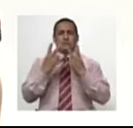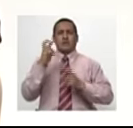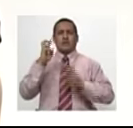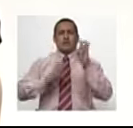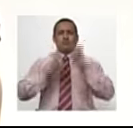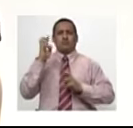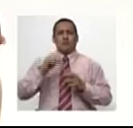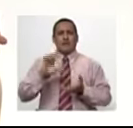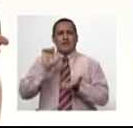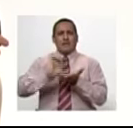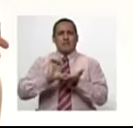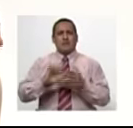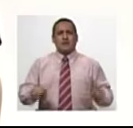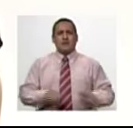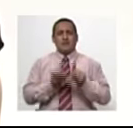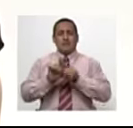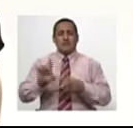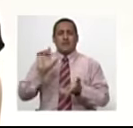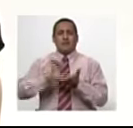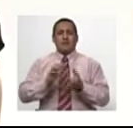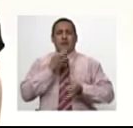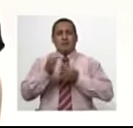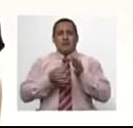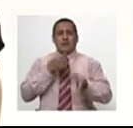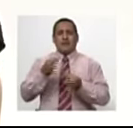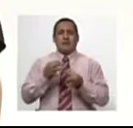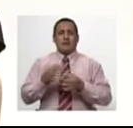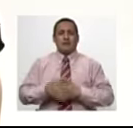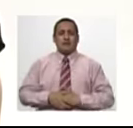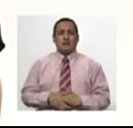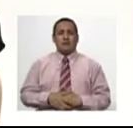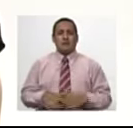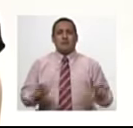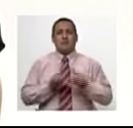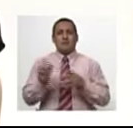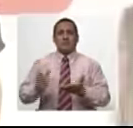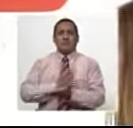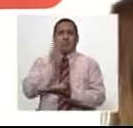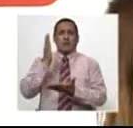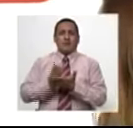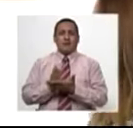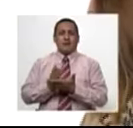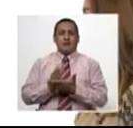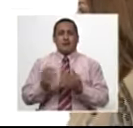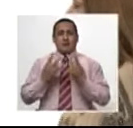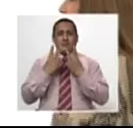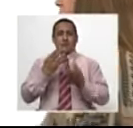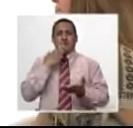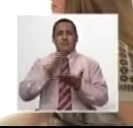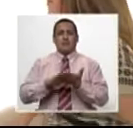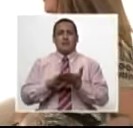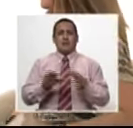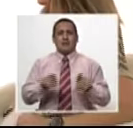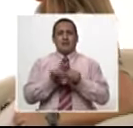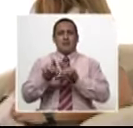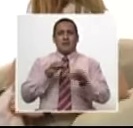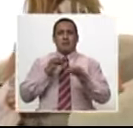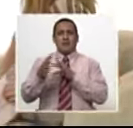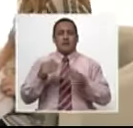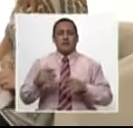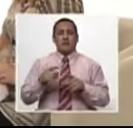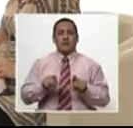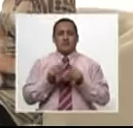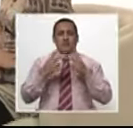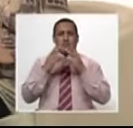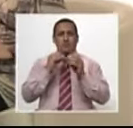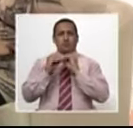que viene de Lima o lo que se dice desde Lima, ¿no? Sí, qué mal, ¿no? Qué mala fama en todo caso, pero... Así es, nos hemos hecho mala fama, pero creo que en algunos casos